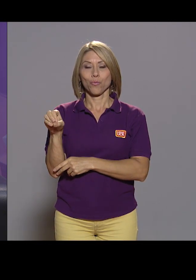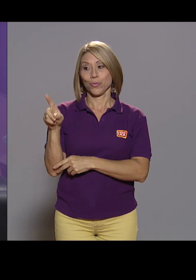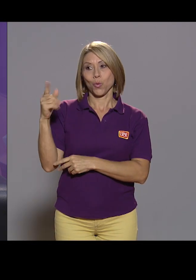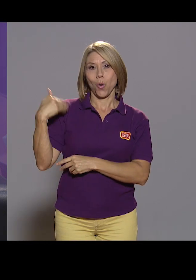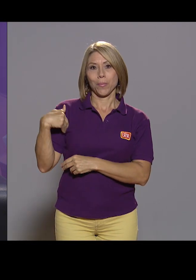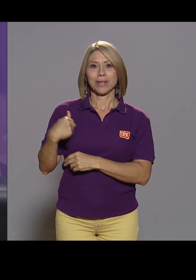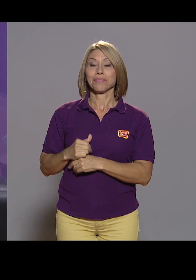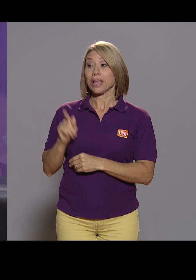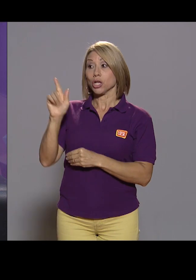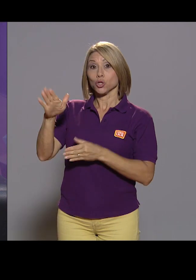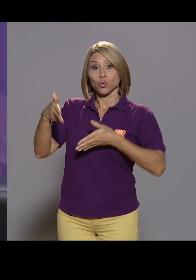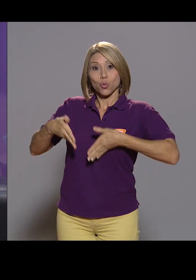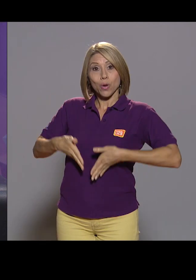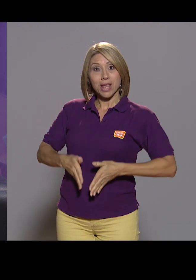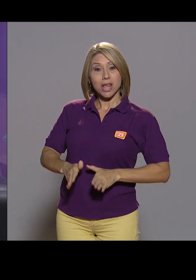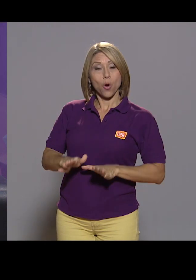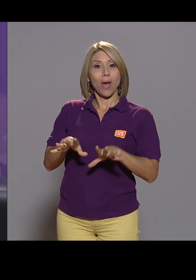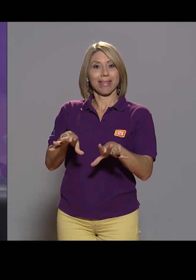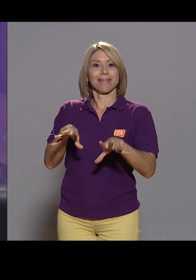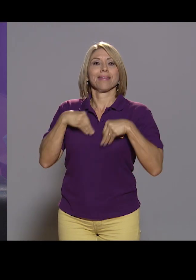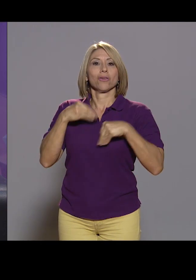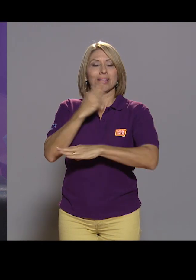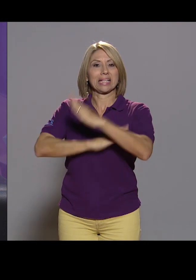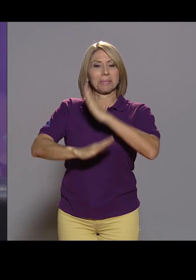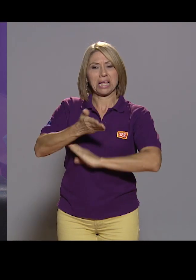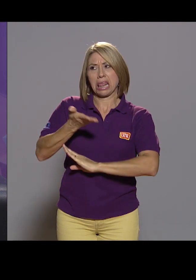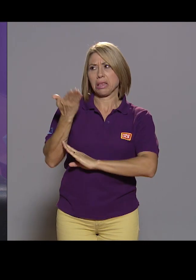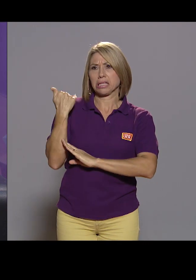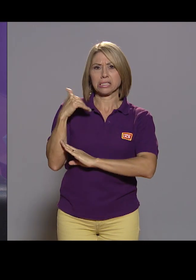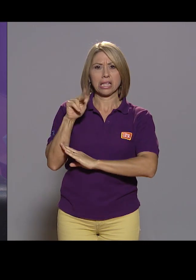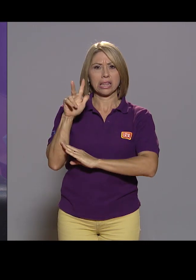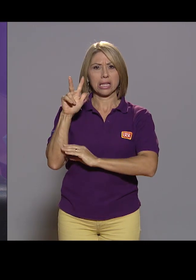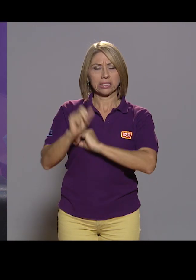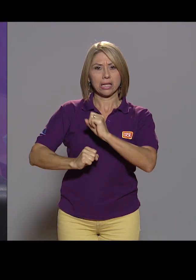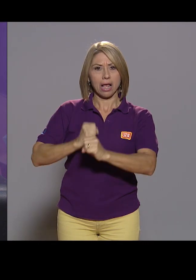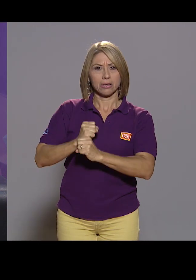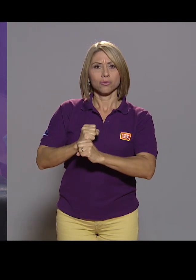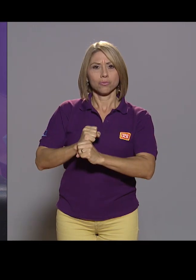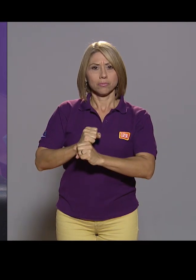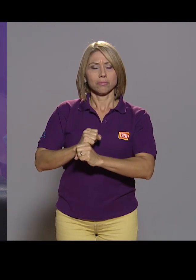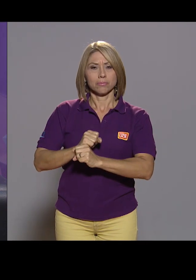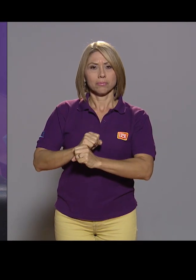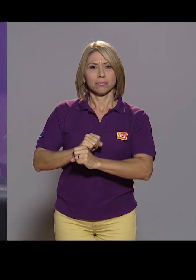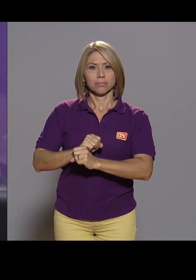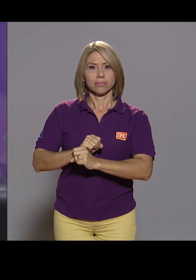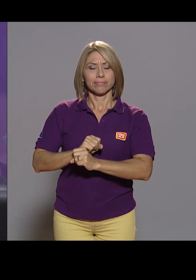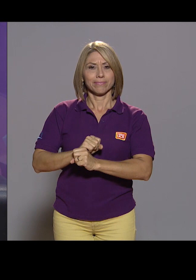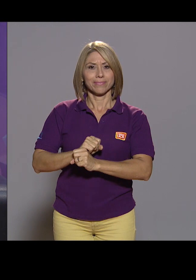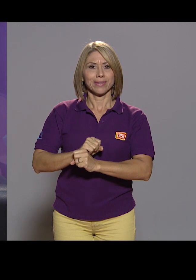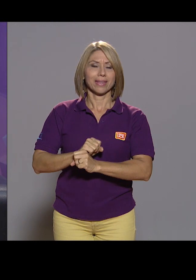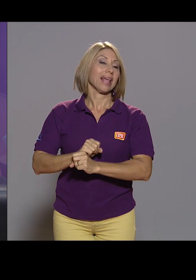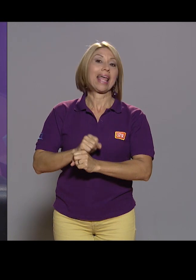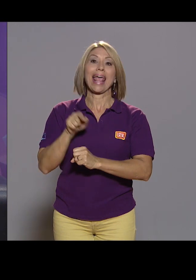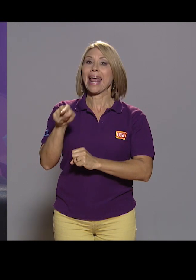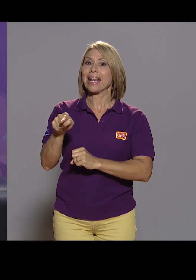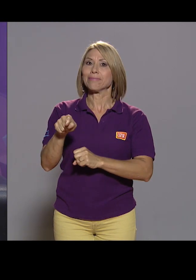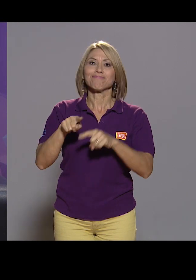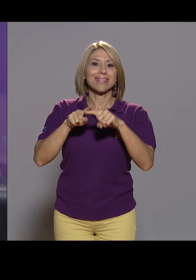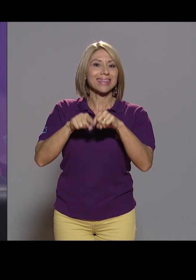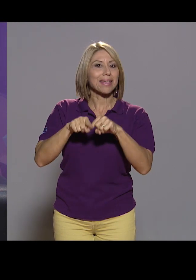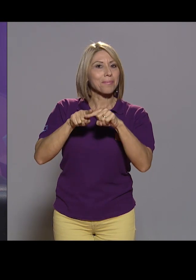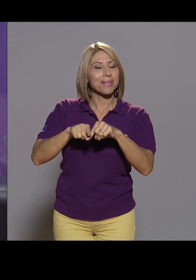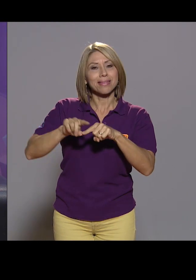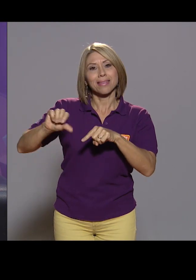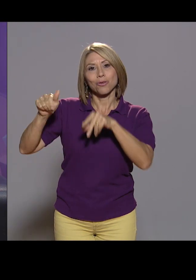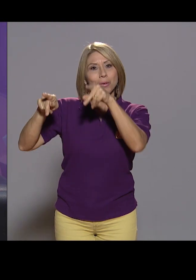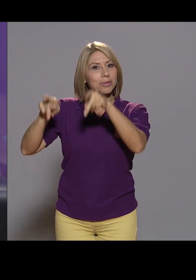Su hijo adquirió discapacidad hace aproximadamente 3 años y con una condición de total dependencia,